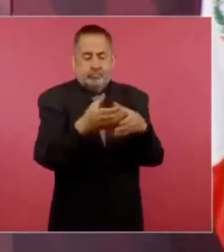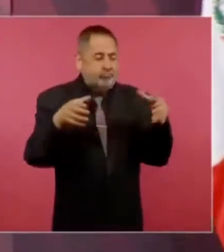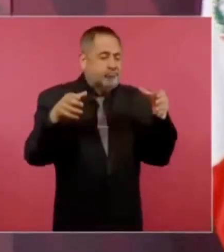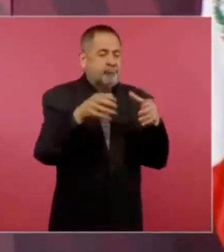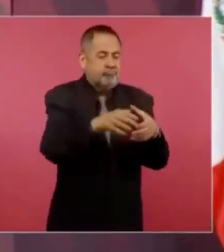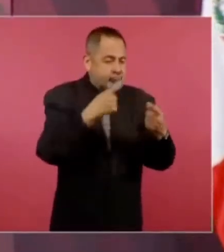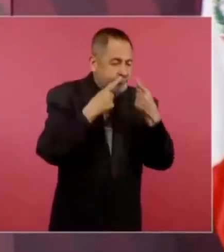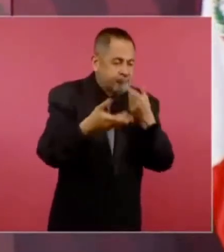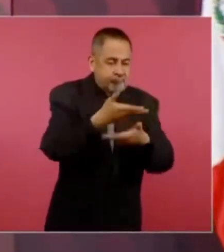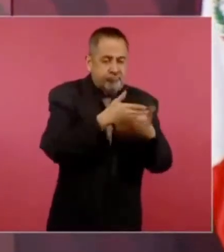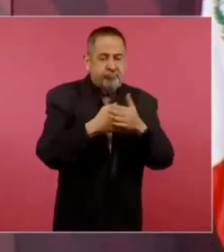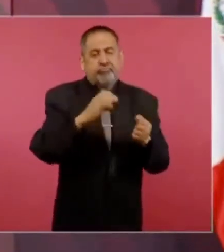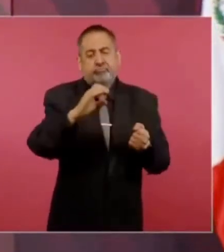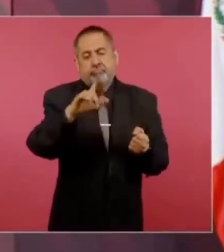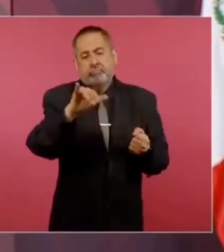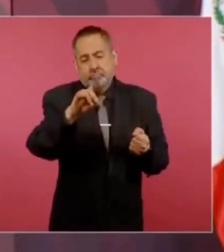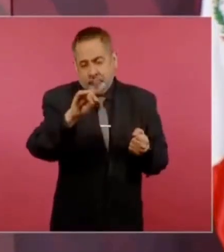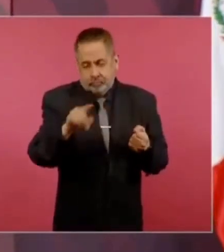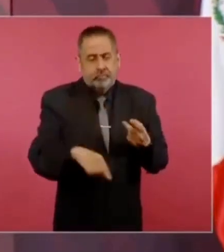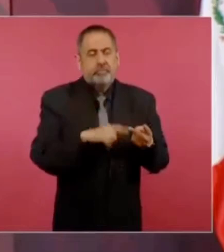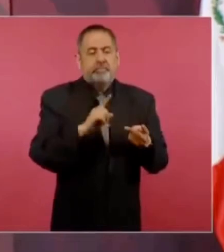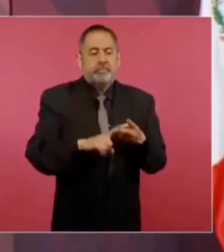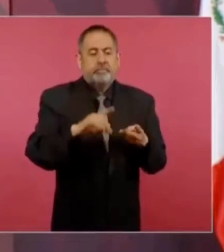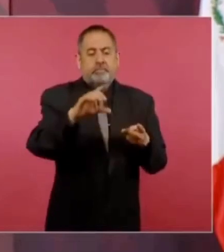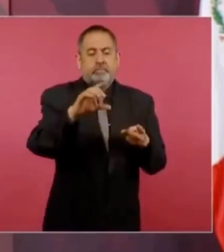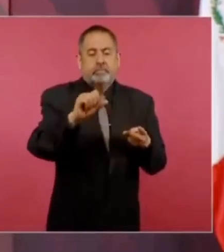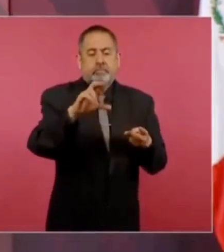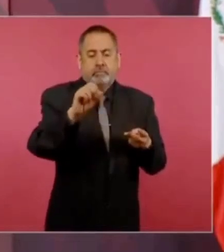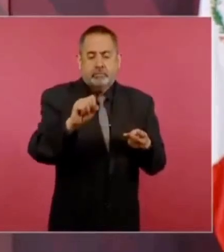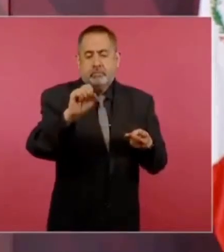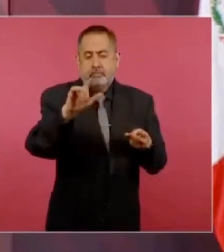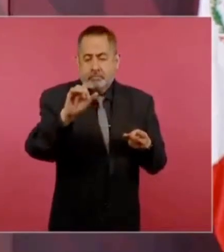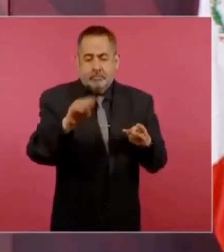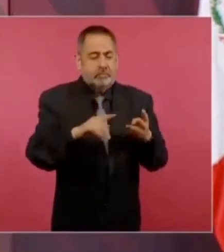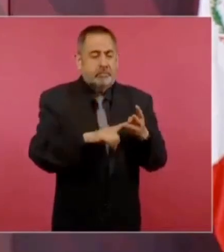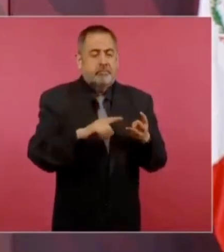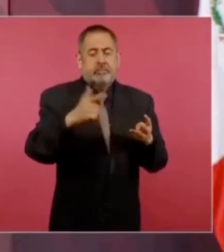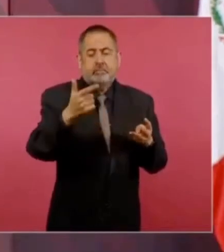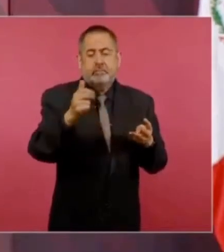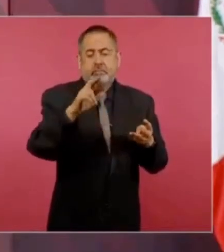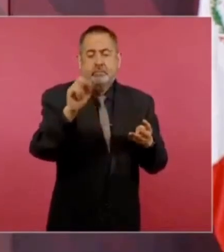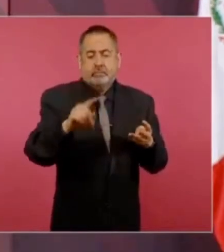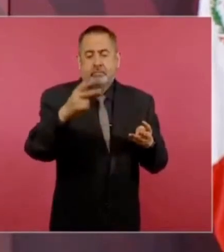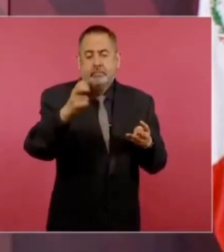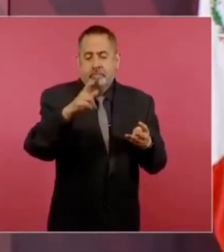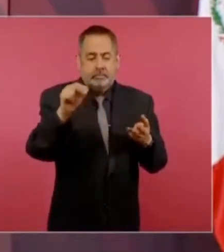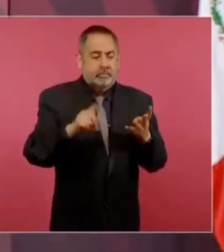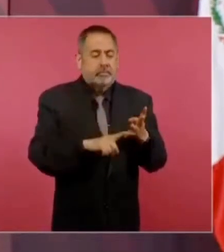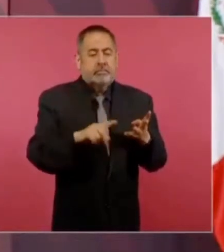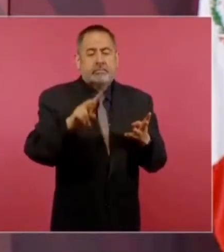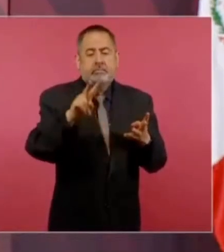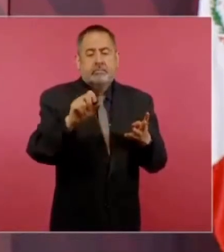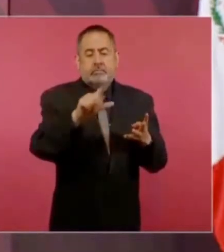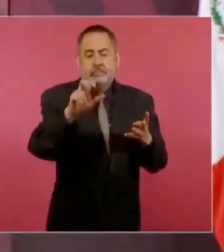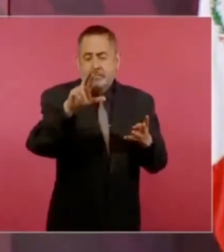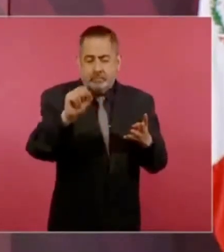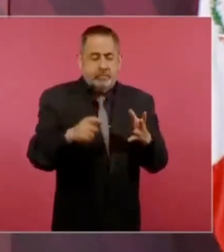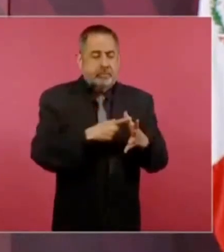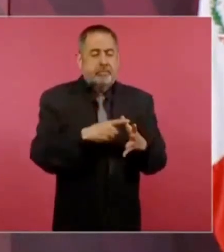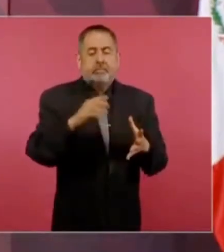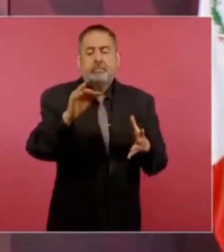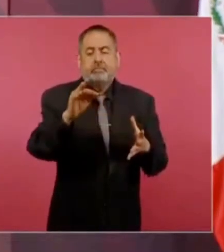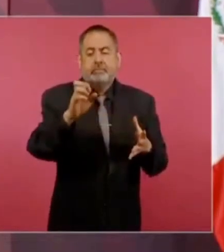esas reuniones Claudio X. González, Carlos Slim, Eugenio Garza Herrera, Alberto Valleres, José